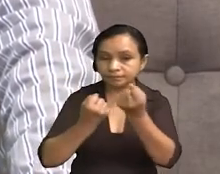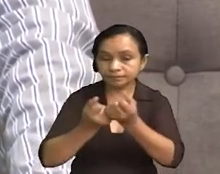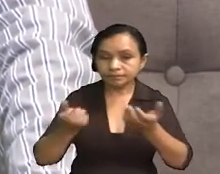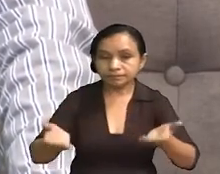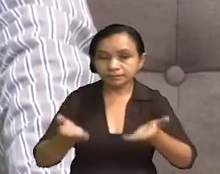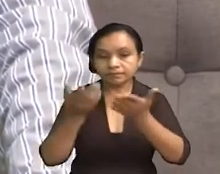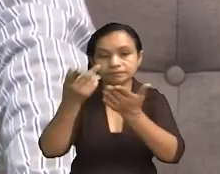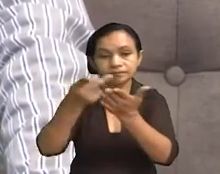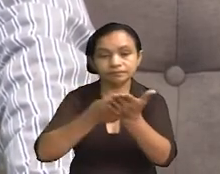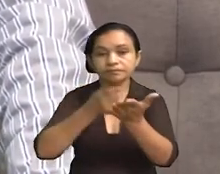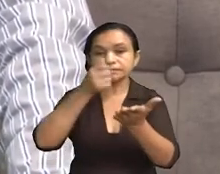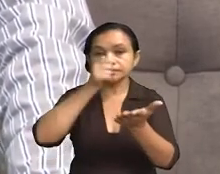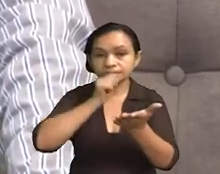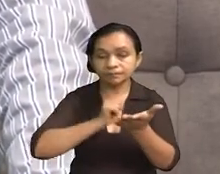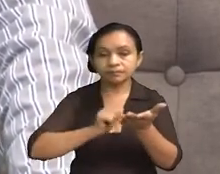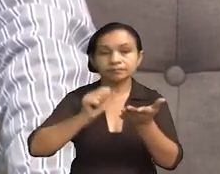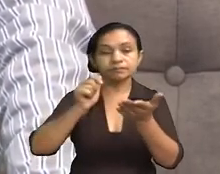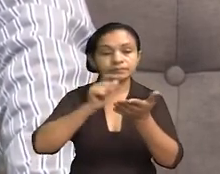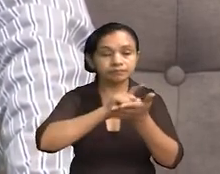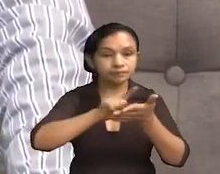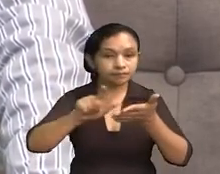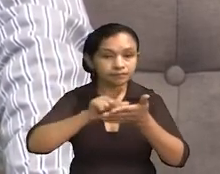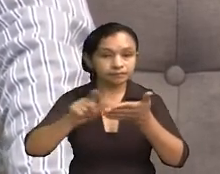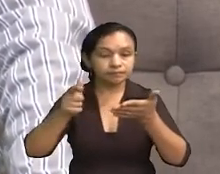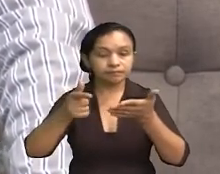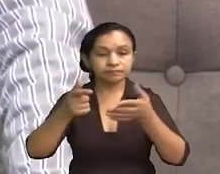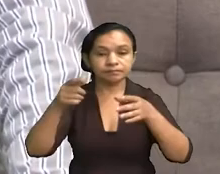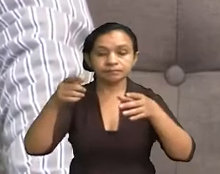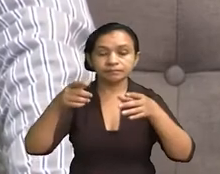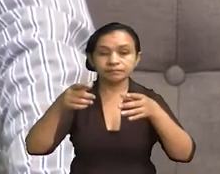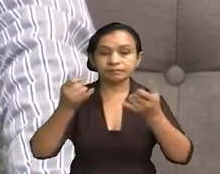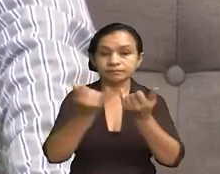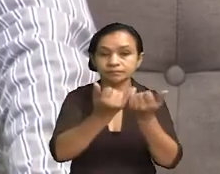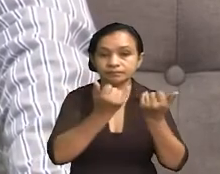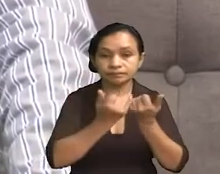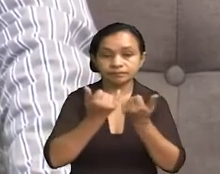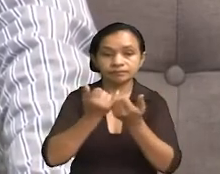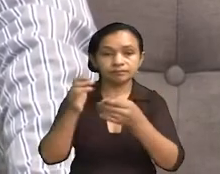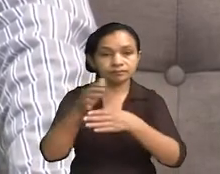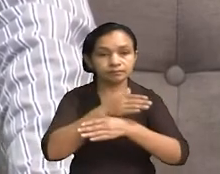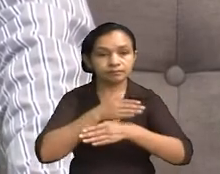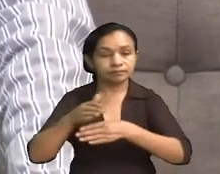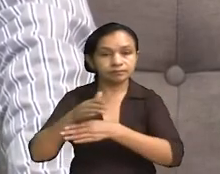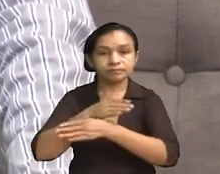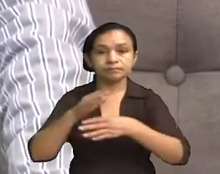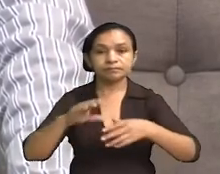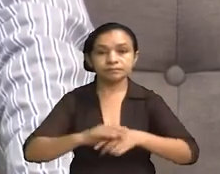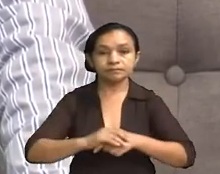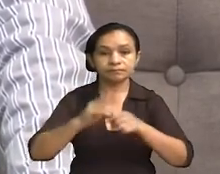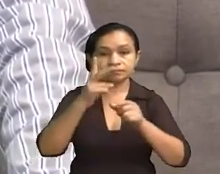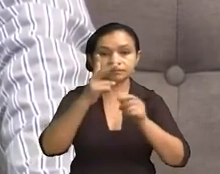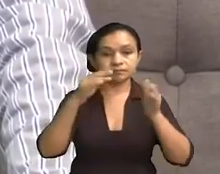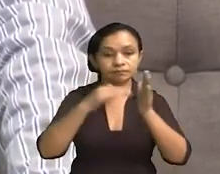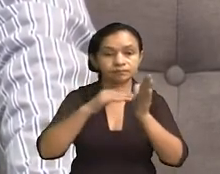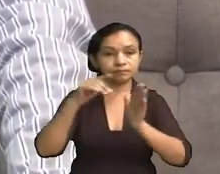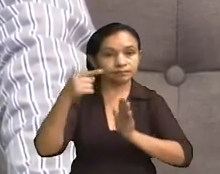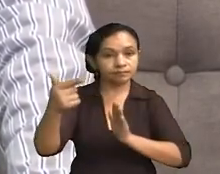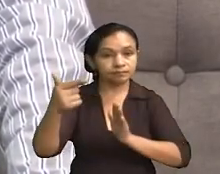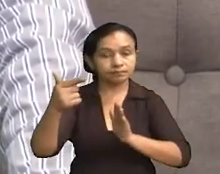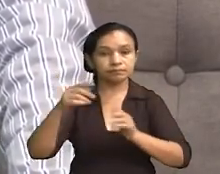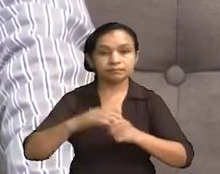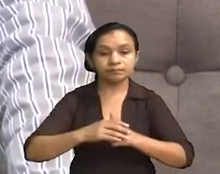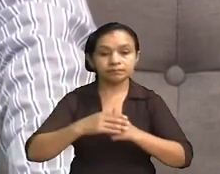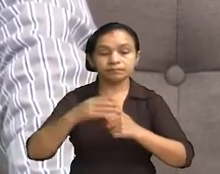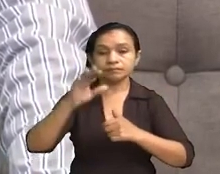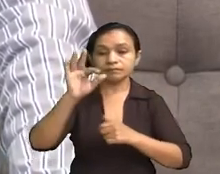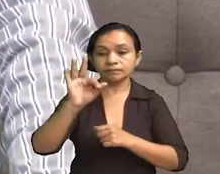los proyectos de agua, saneamiento, alcantarillado sanitario, etc. En el 2007, cuando el